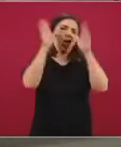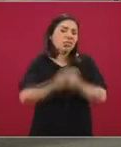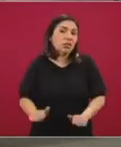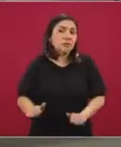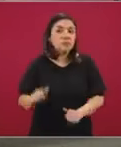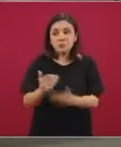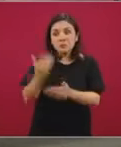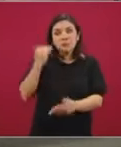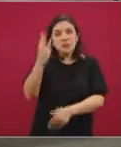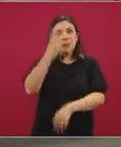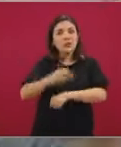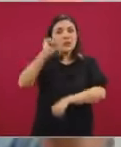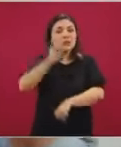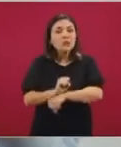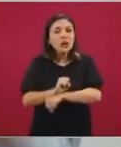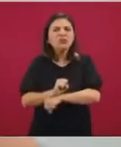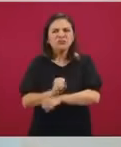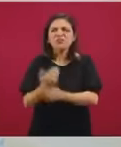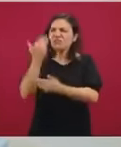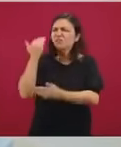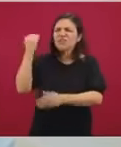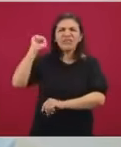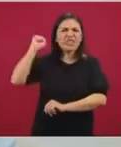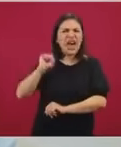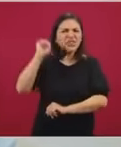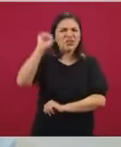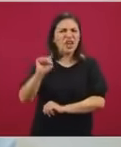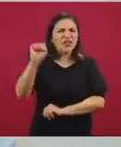3 semanas, 3 sábados seguidos,